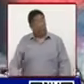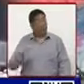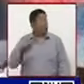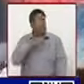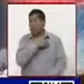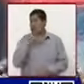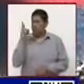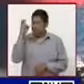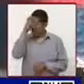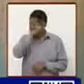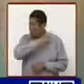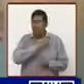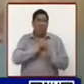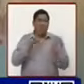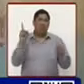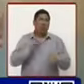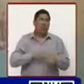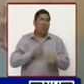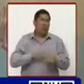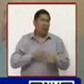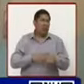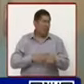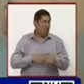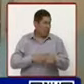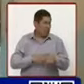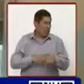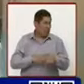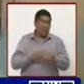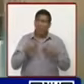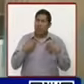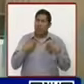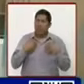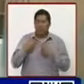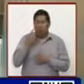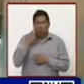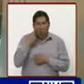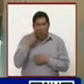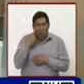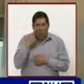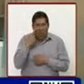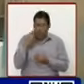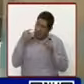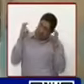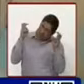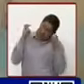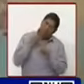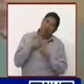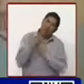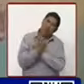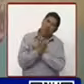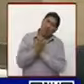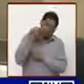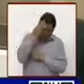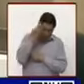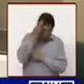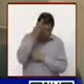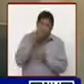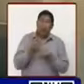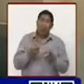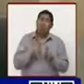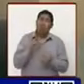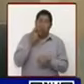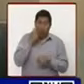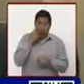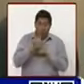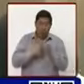Nosotros muy extrañados porque en ningún momento hemos hecho, teníamos conocimiento de ese aspecto de la fiscalía. Cuando conoció